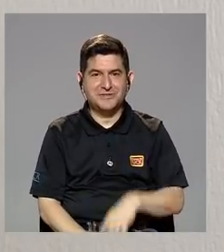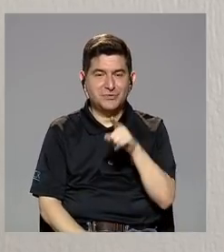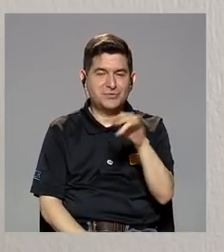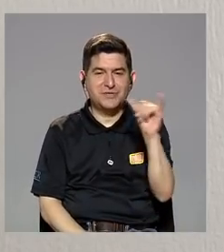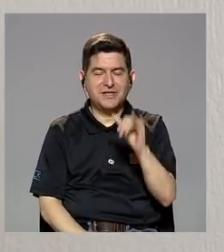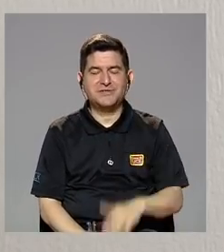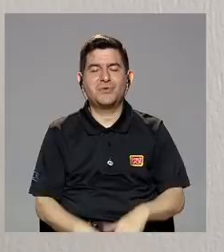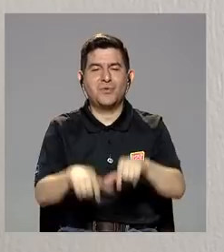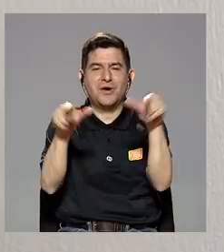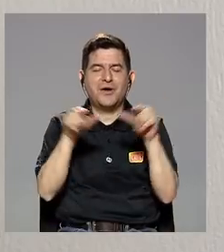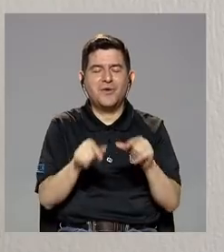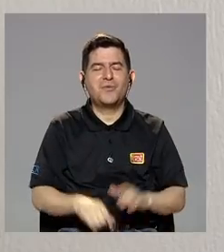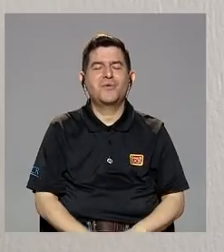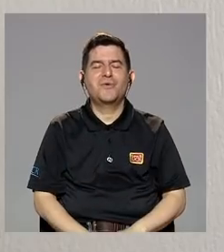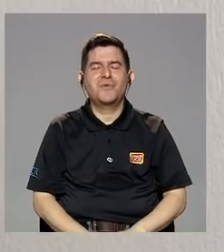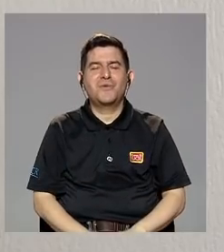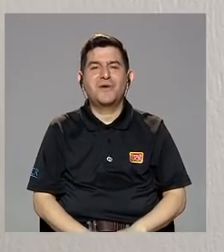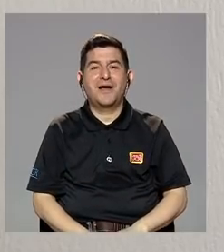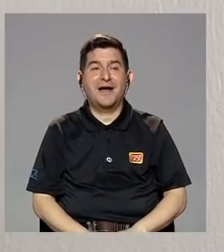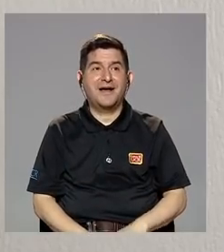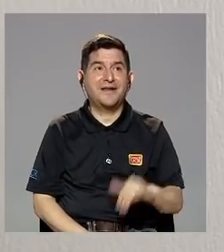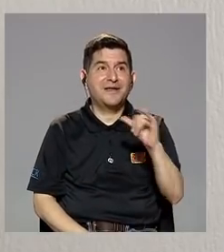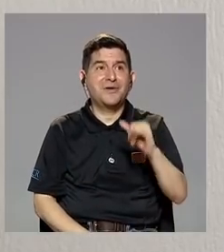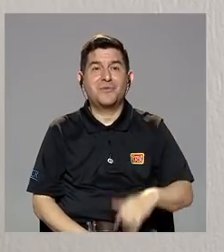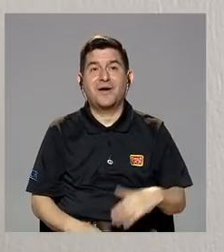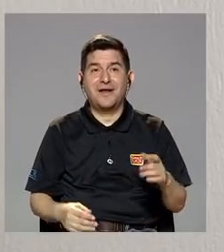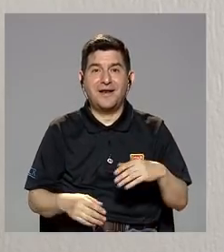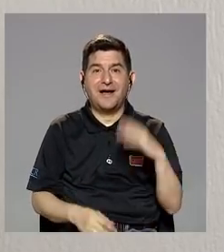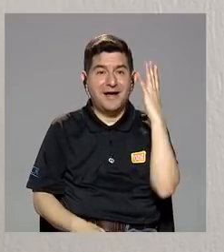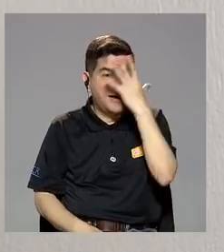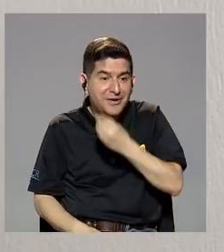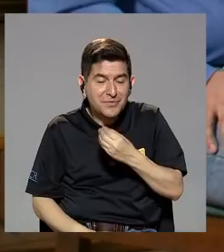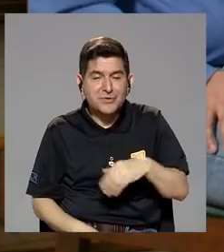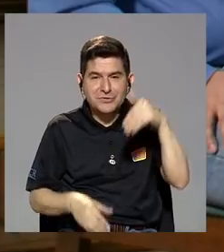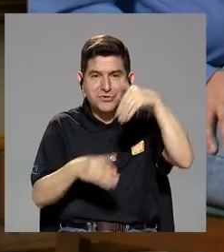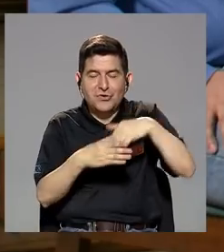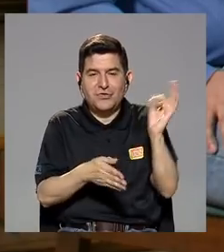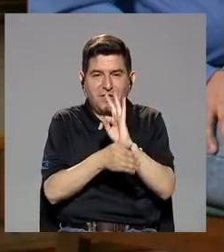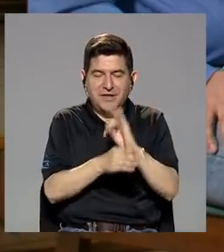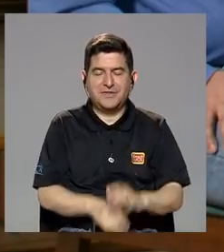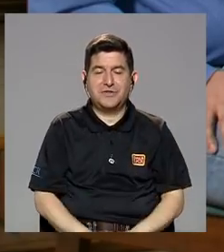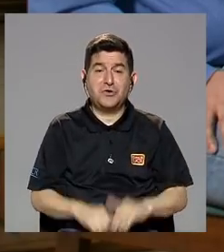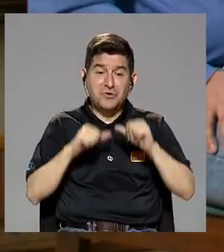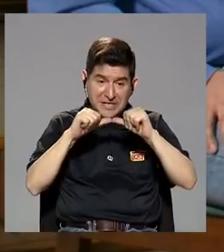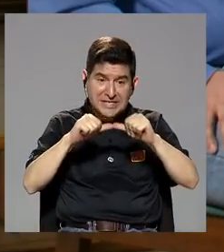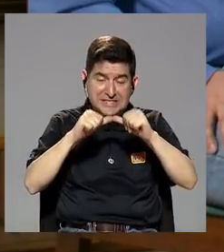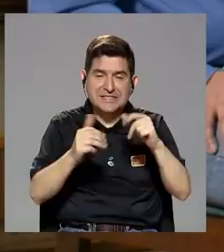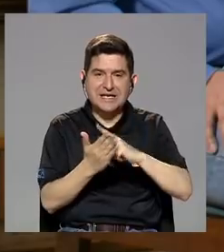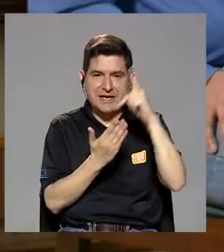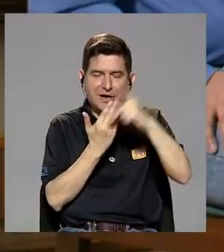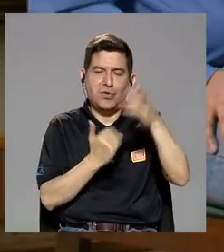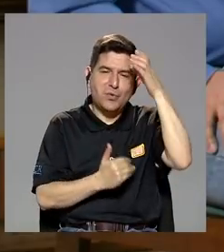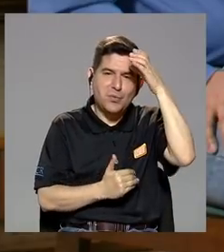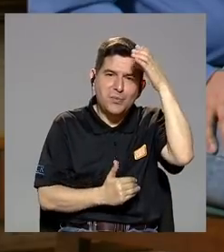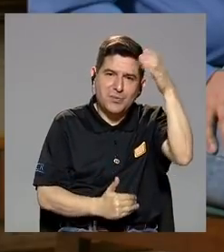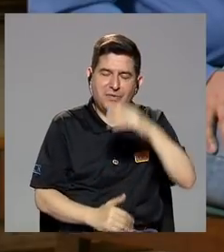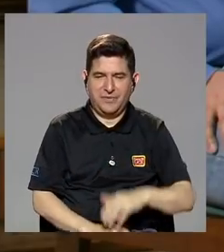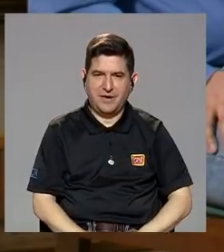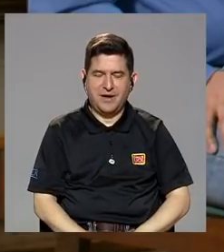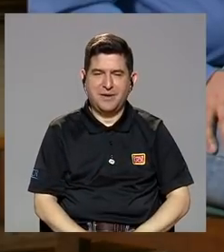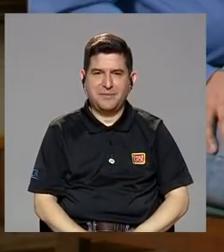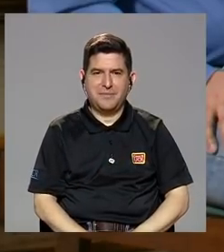son como un oasis dentro de las televisiones de este país y ojalá eso no cambia nunca y sigan adelante con programas culturales